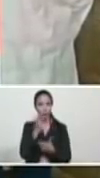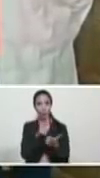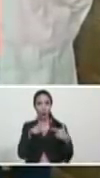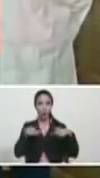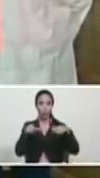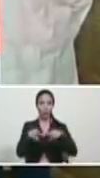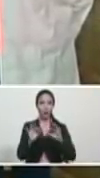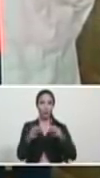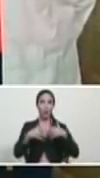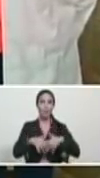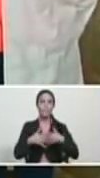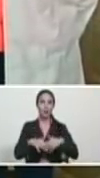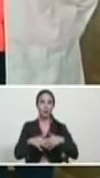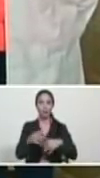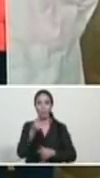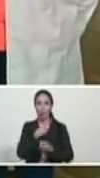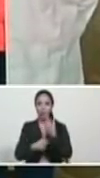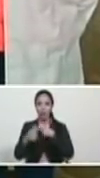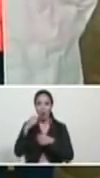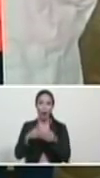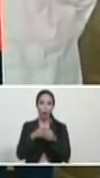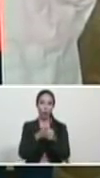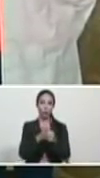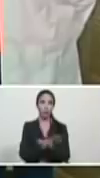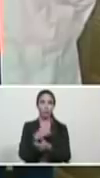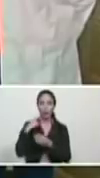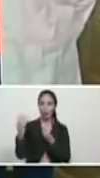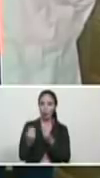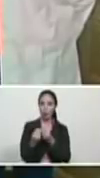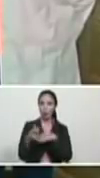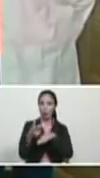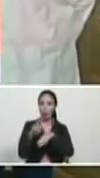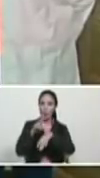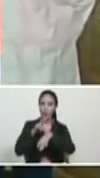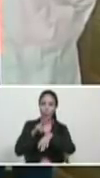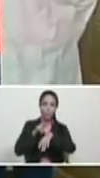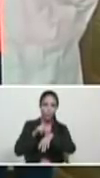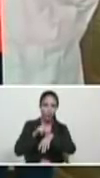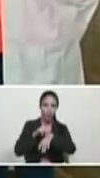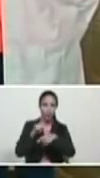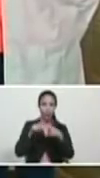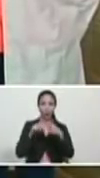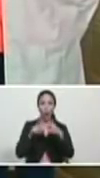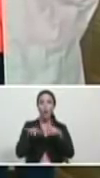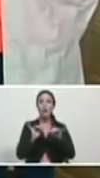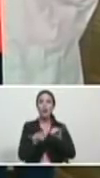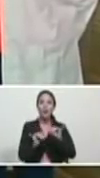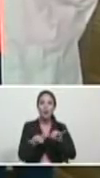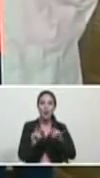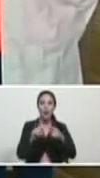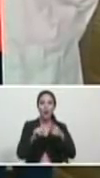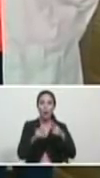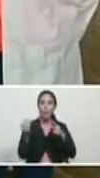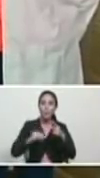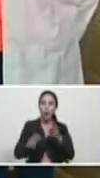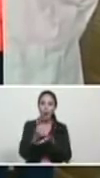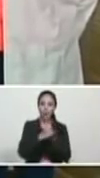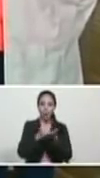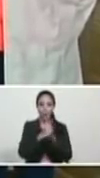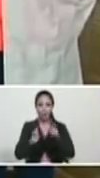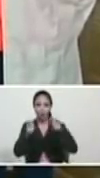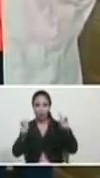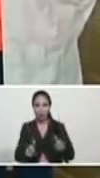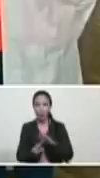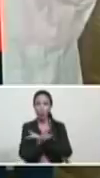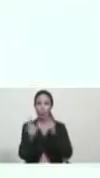la planta Espromet Bio. Me acompaña la farmacéutica Yanina Colmenares y la ingeniero María Pulido, y vamos a conversar un